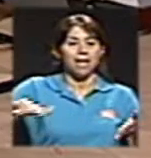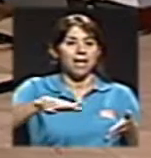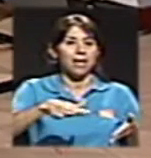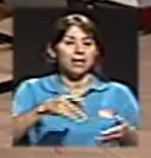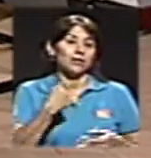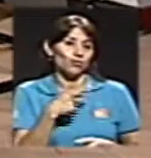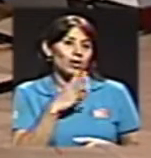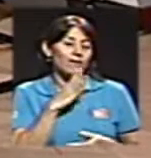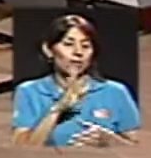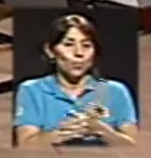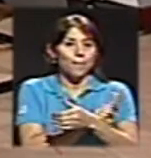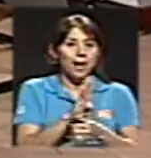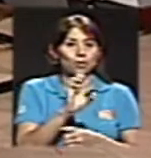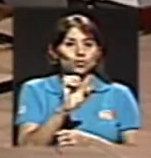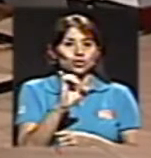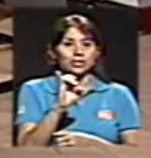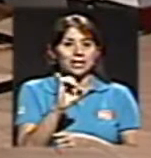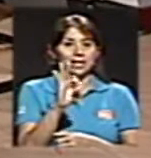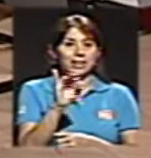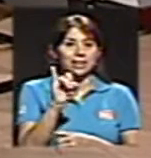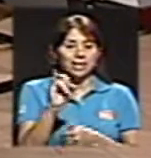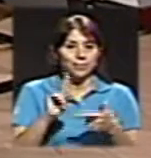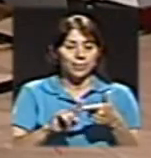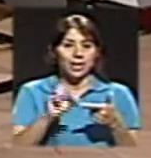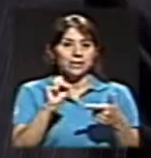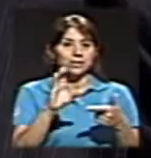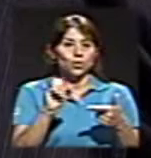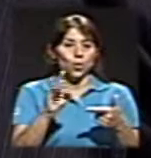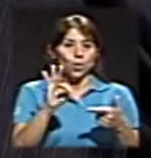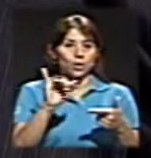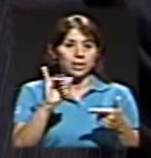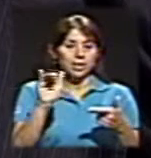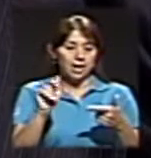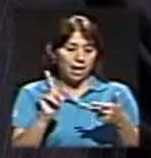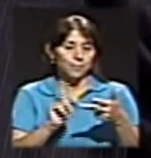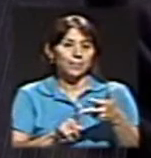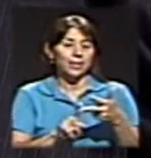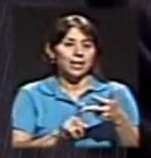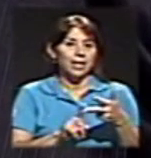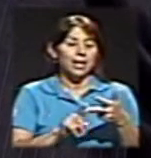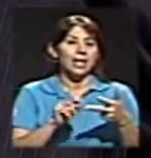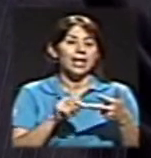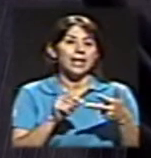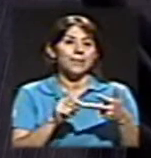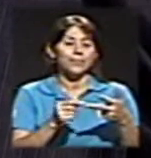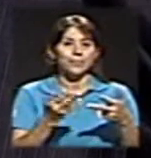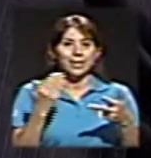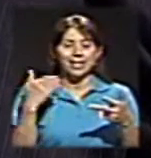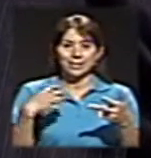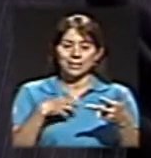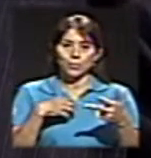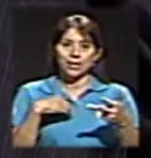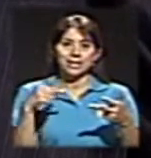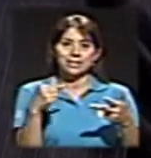al Banco City, al Banco Scotia, al propio banco que en su momento era propiedad de General Electric,